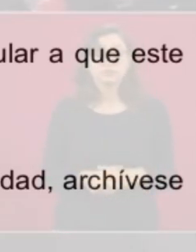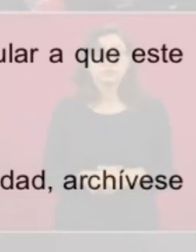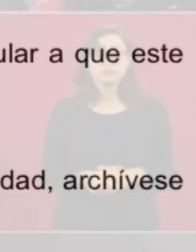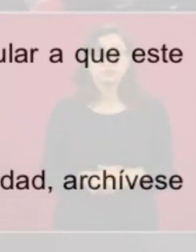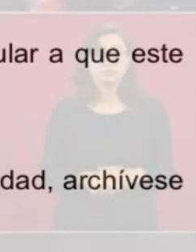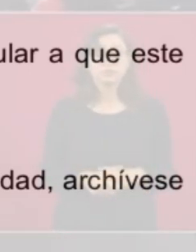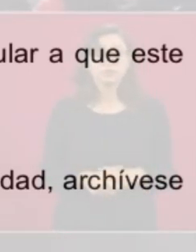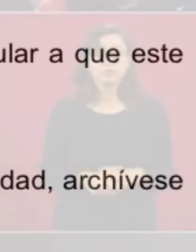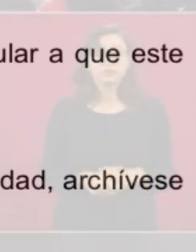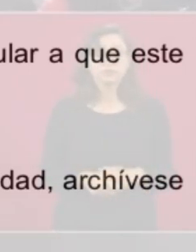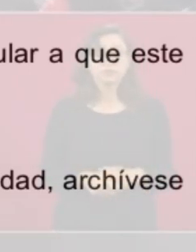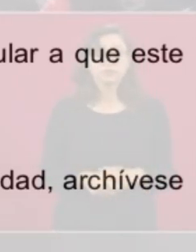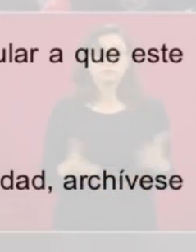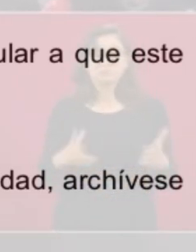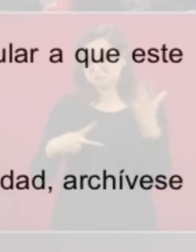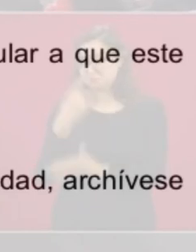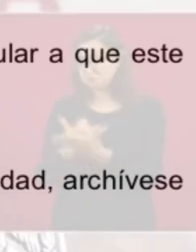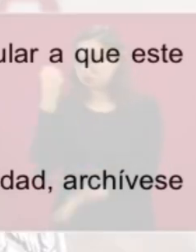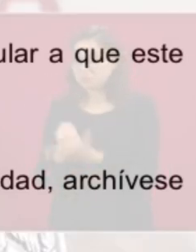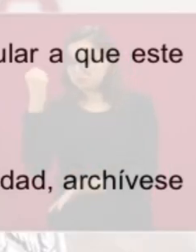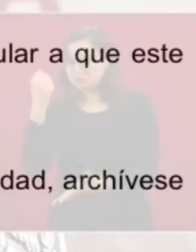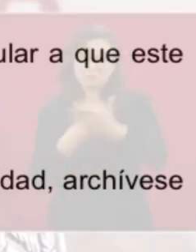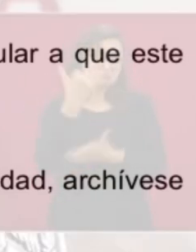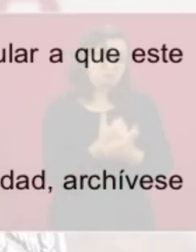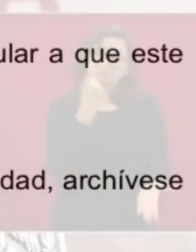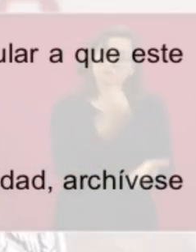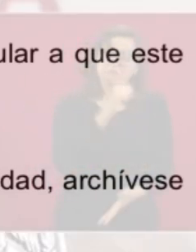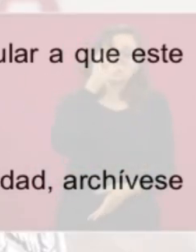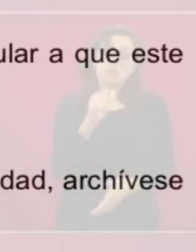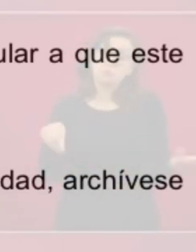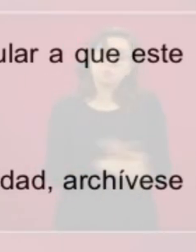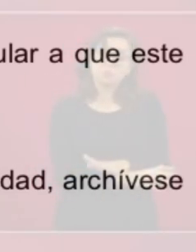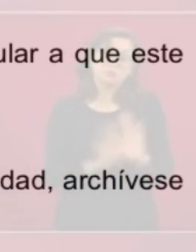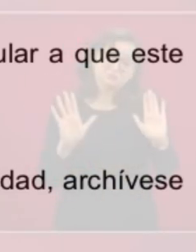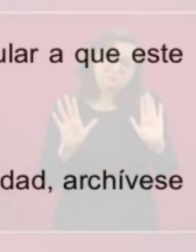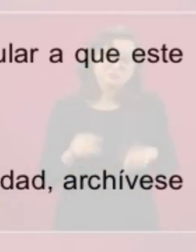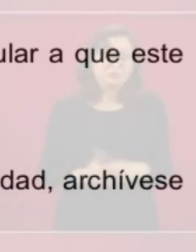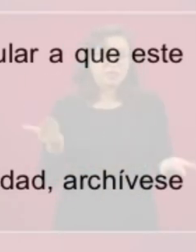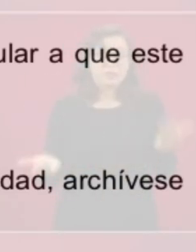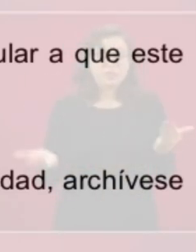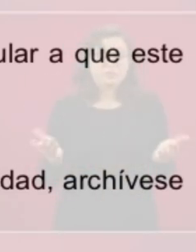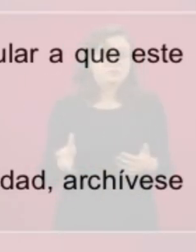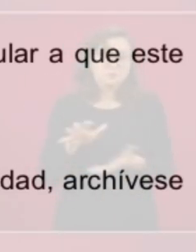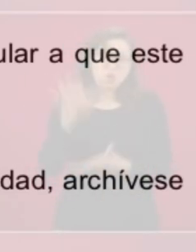Hay proyectos que se aprueban, hay proyectos que no se aprueban. Y